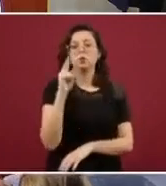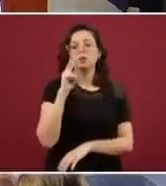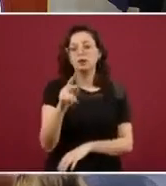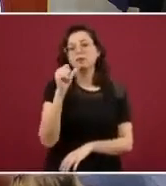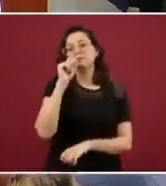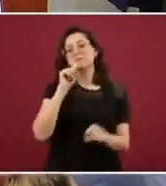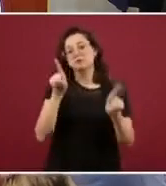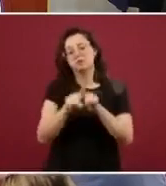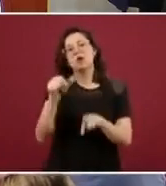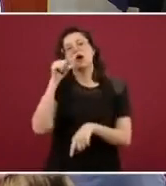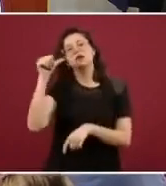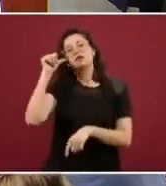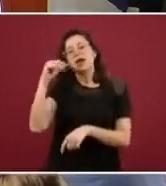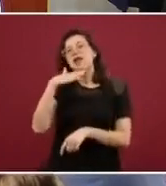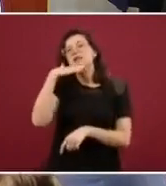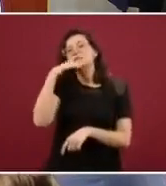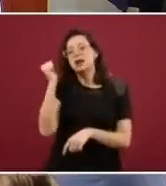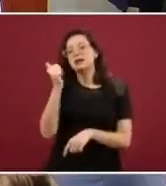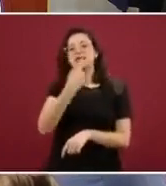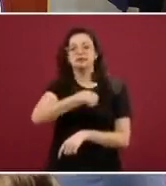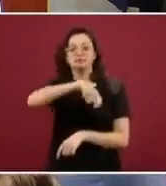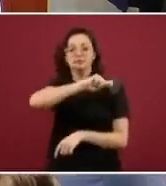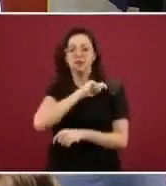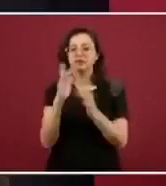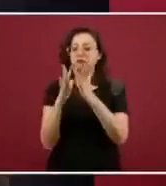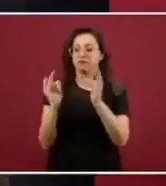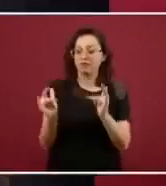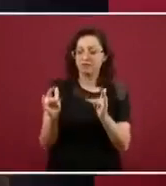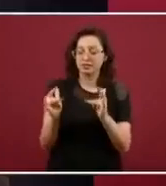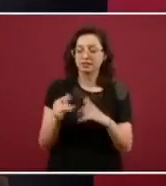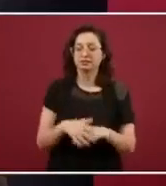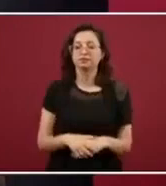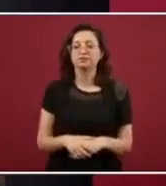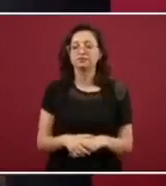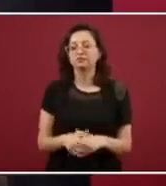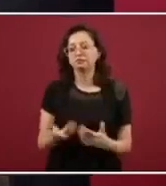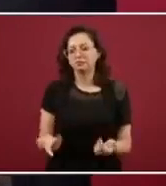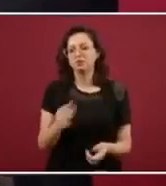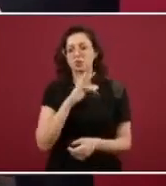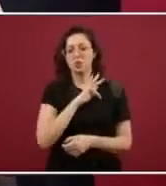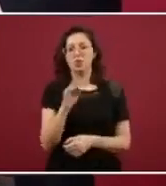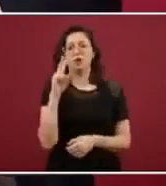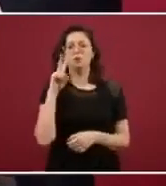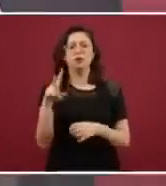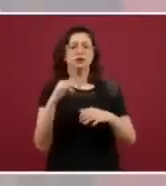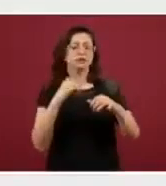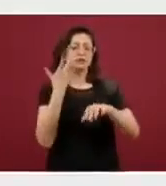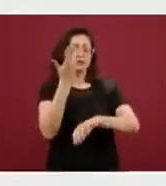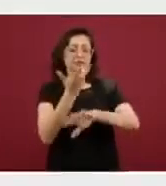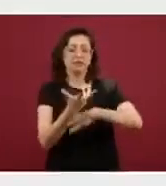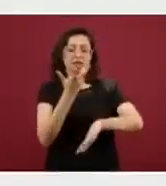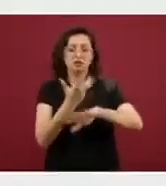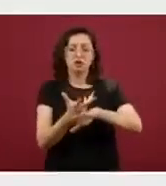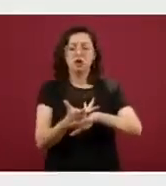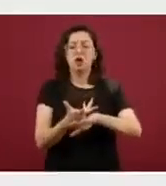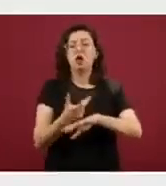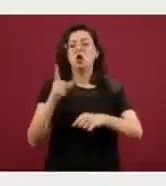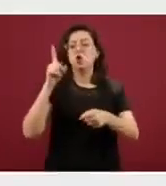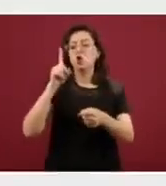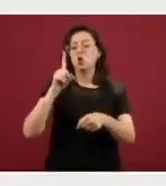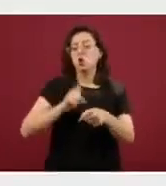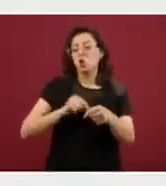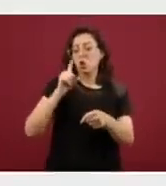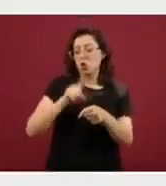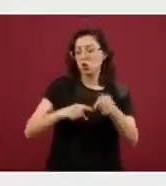Alemania, España y Francia. La transmisión es en parches. Vean el mapa de Estados Unidos, lo que está marcado en color más oscuro son